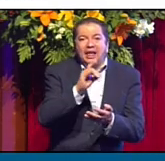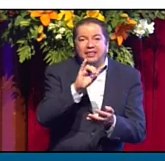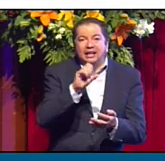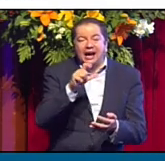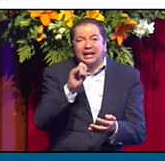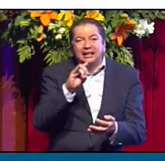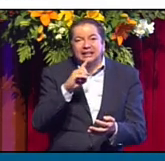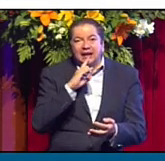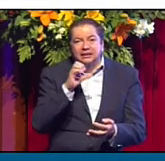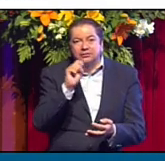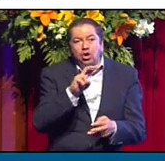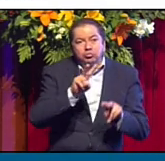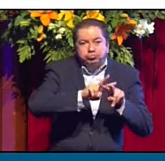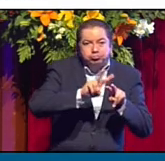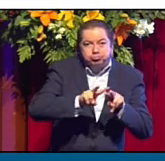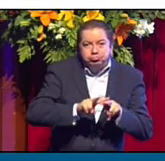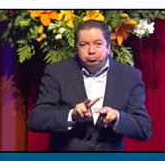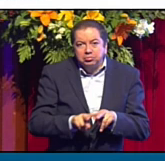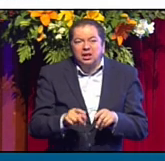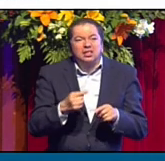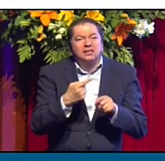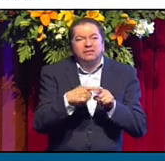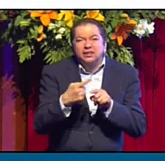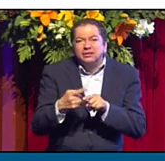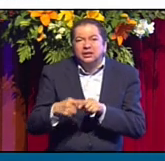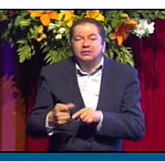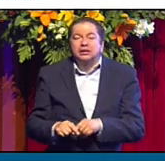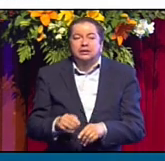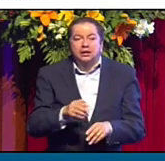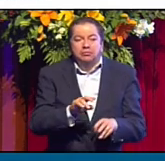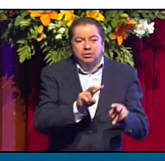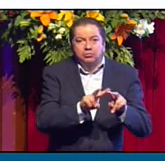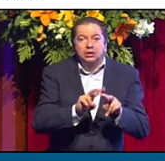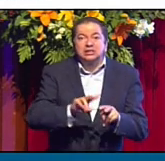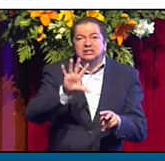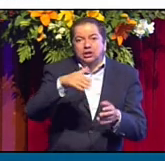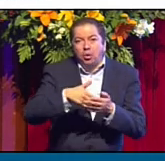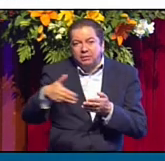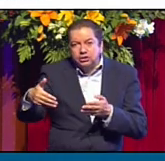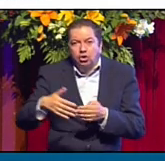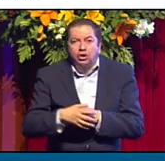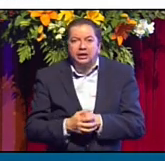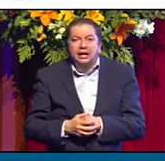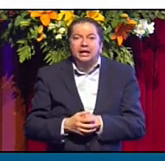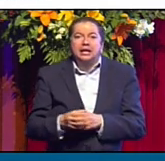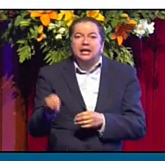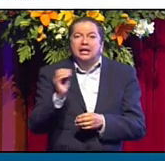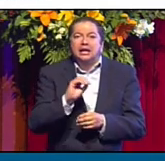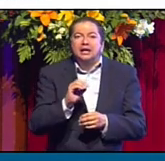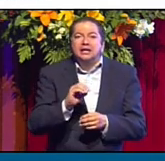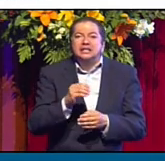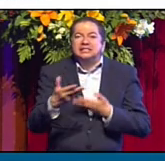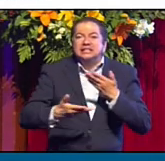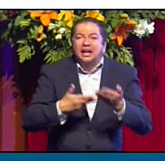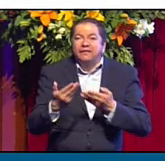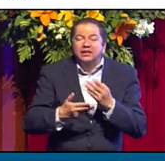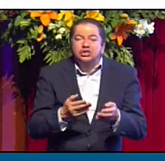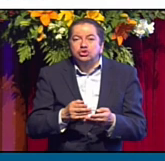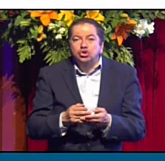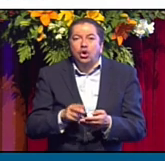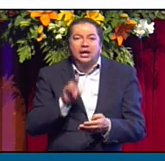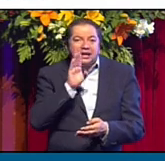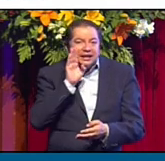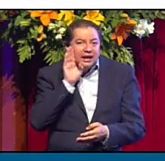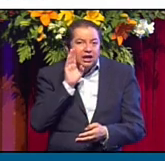gran director de nuestra escuela. Reparaciones de varias mantenciones de la escuela de Aguita por 5 millones de pesos. Reposición de servicios de higiénico